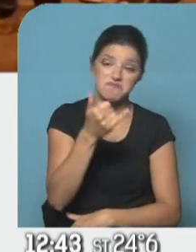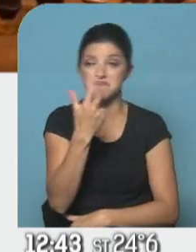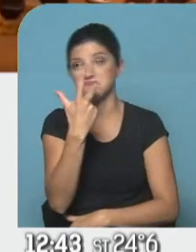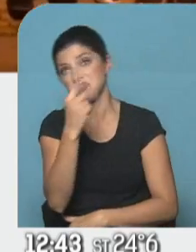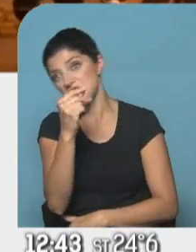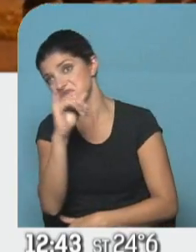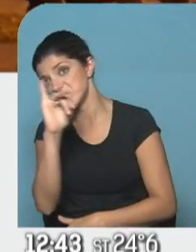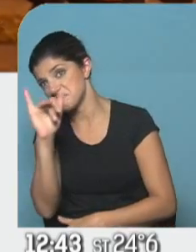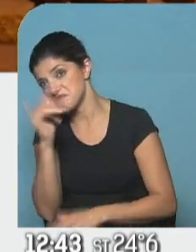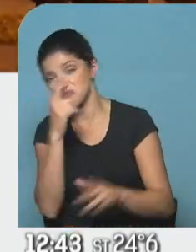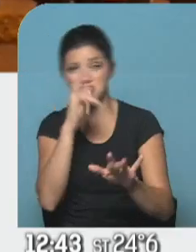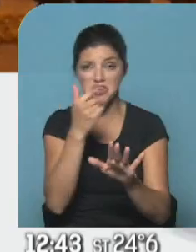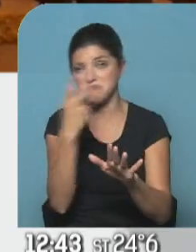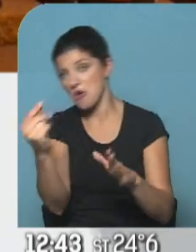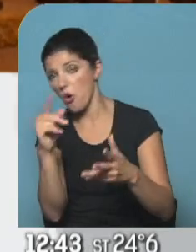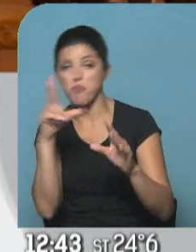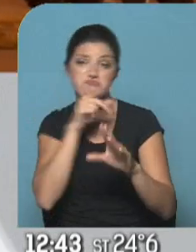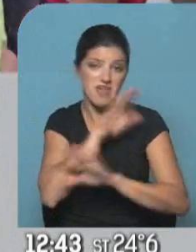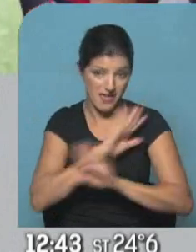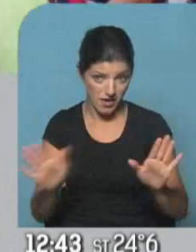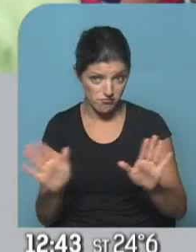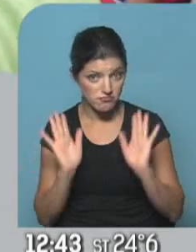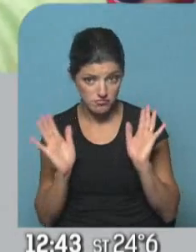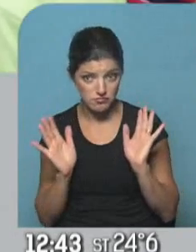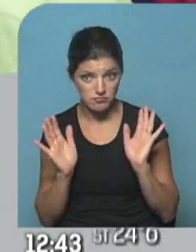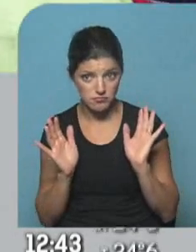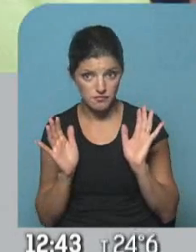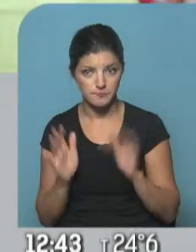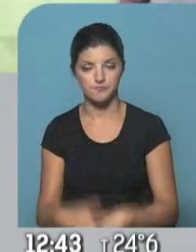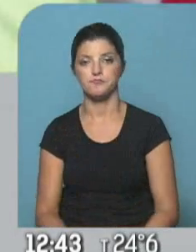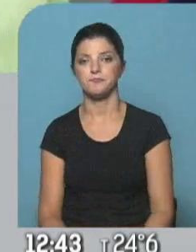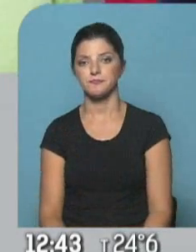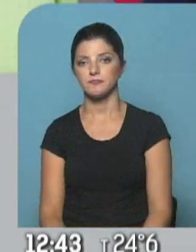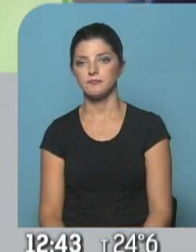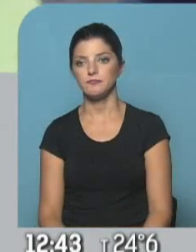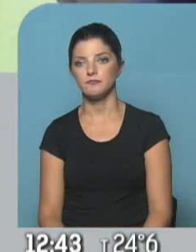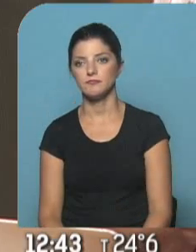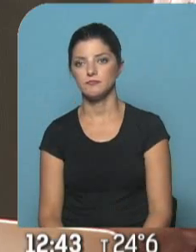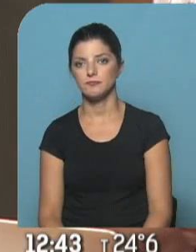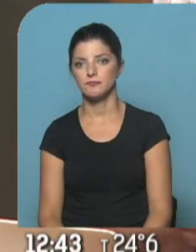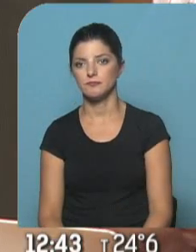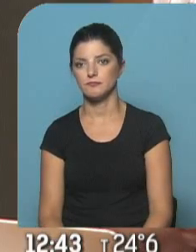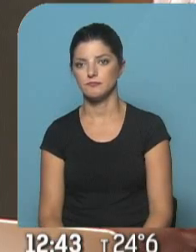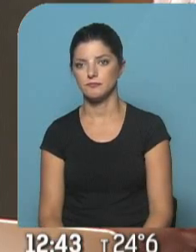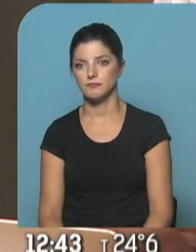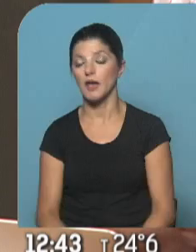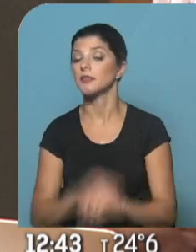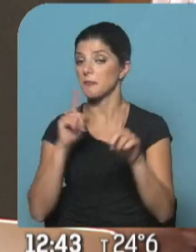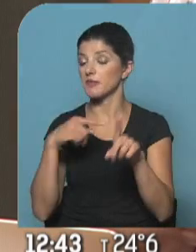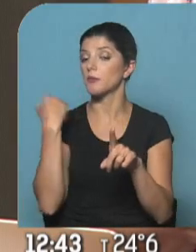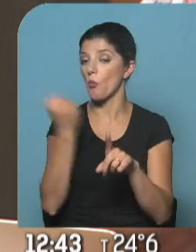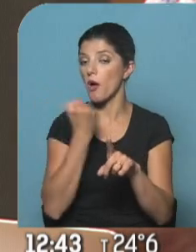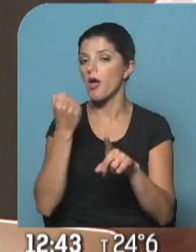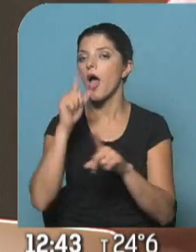no pongas nada, es decir, vos votes en blanco, creo que esto también va a dar lugar, porque hay cuestiones que tienen que ver con